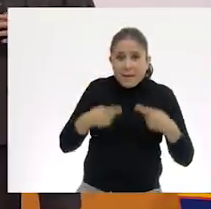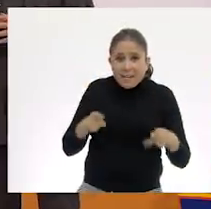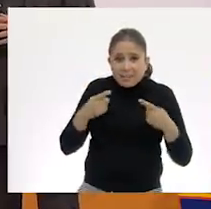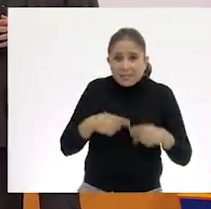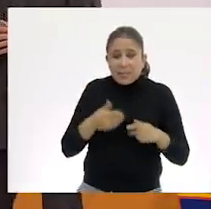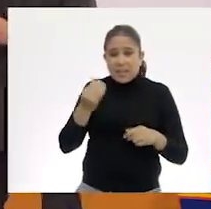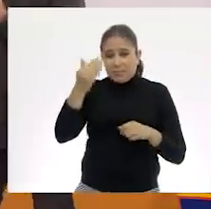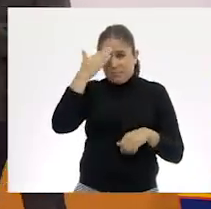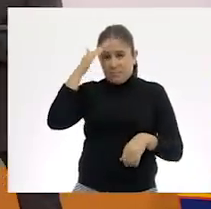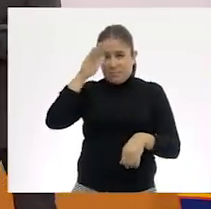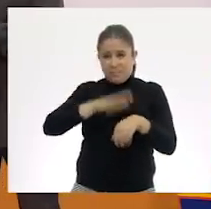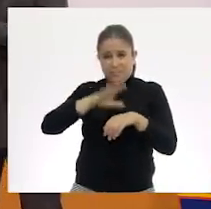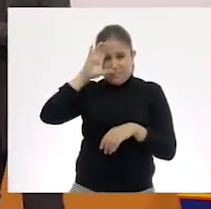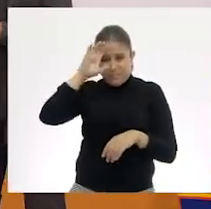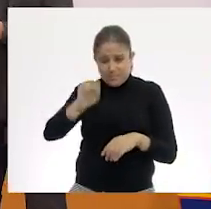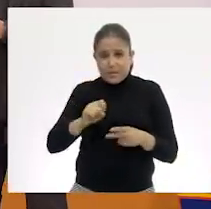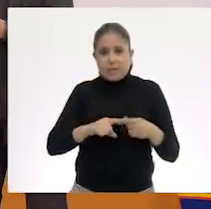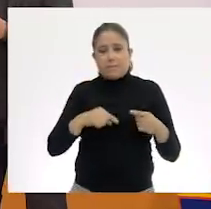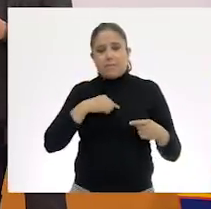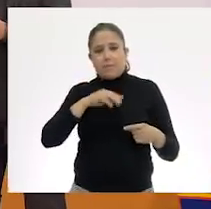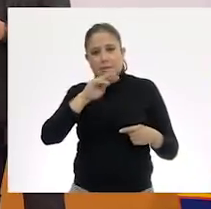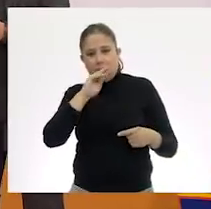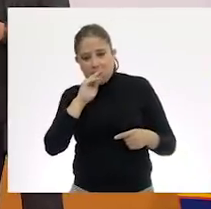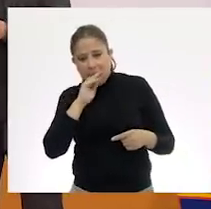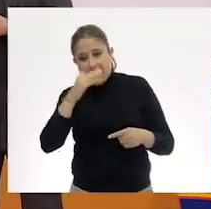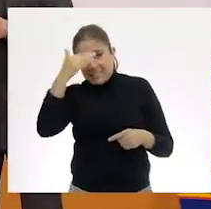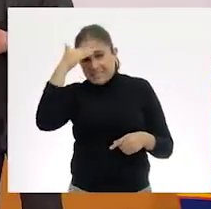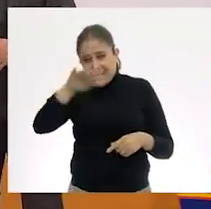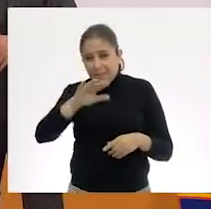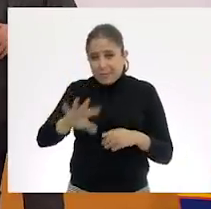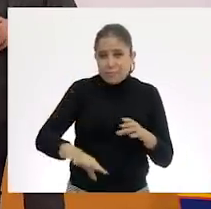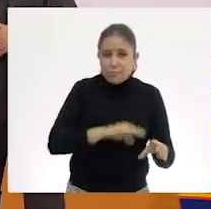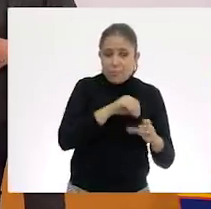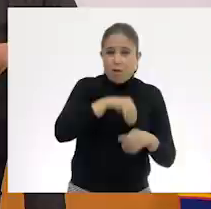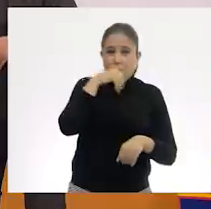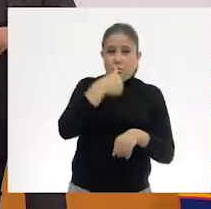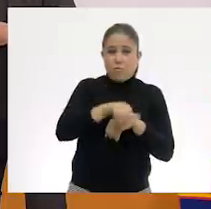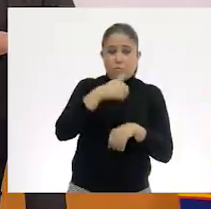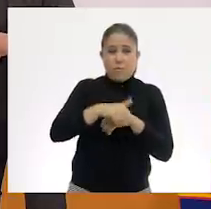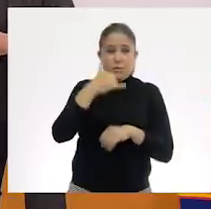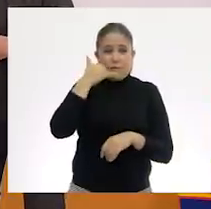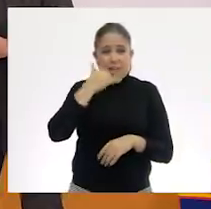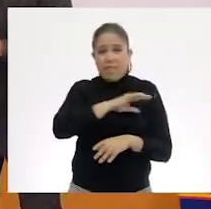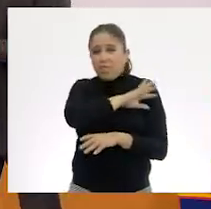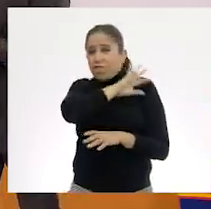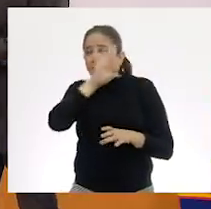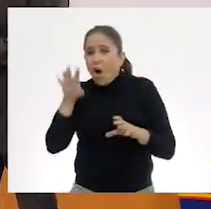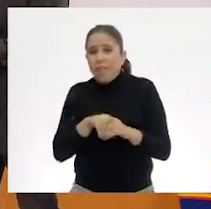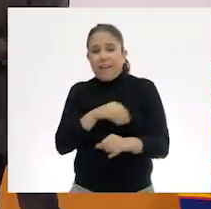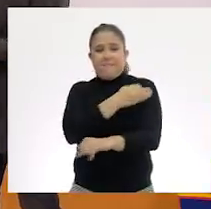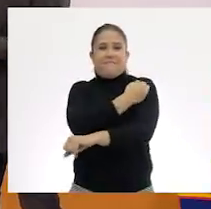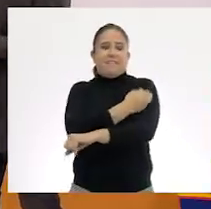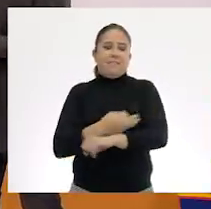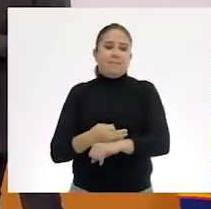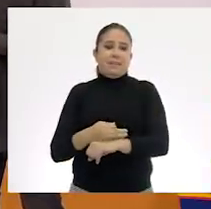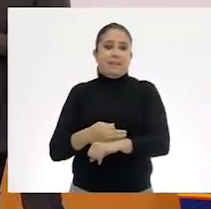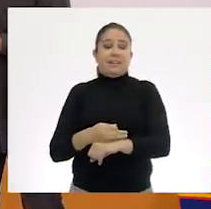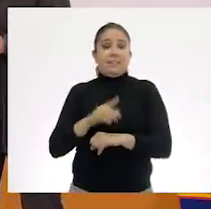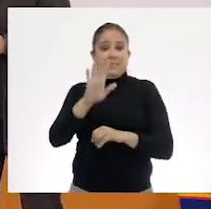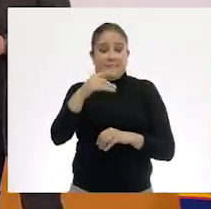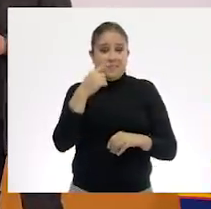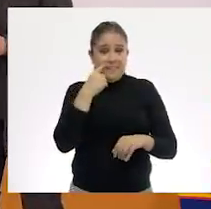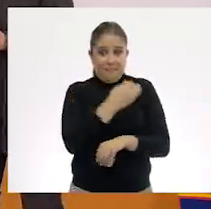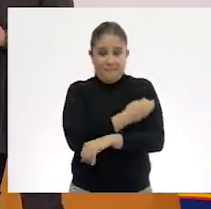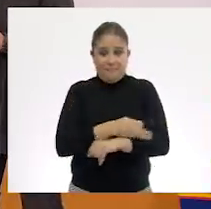tan buena memoria, mi mamá, que se sabía los números telefónicos de toda la familia. Y la familia, fíjate que